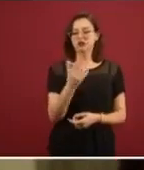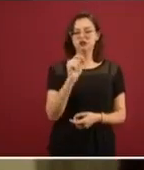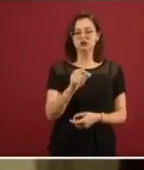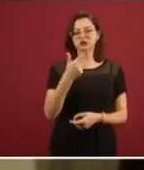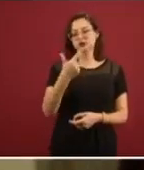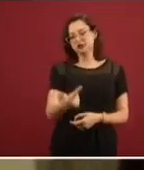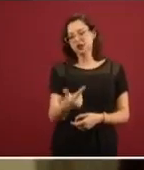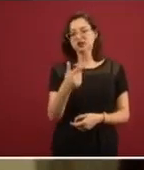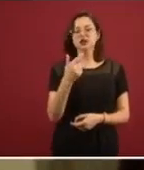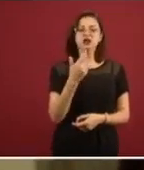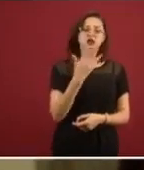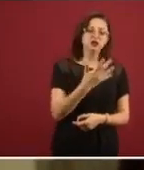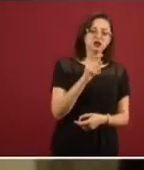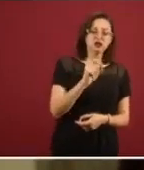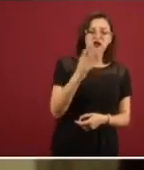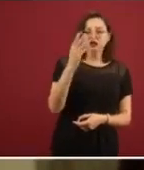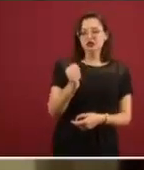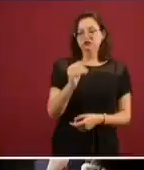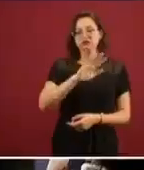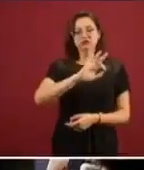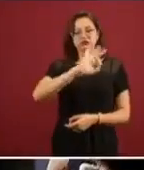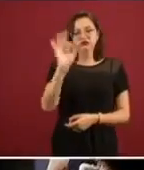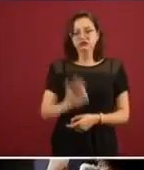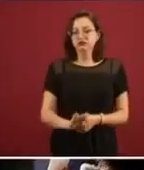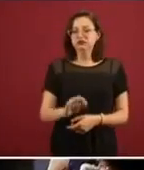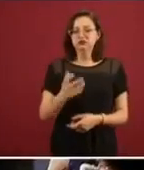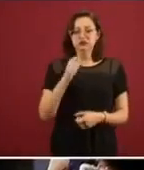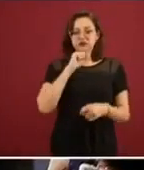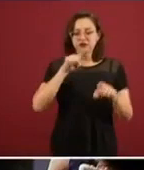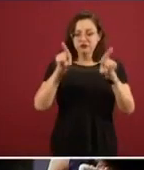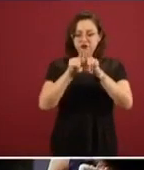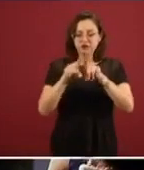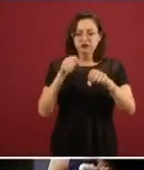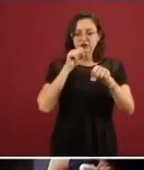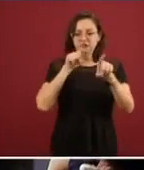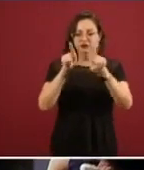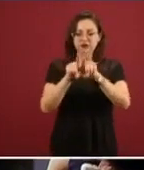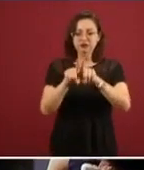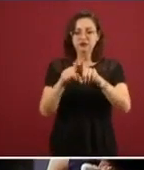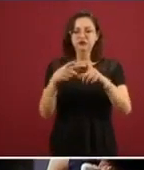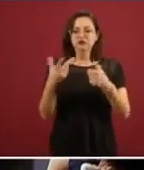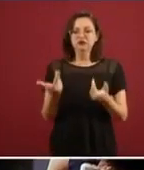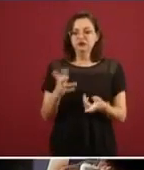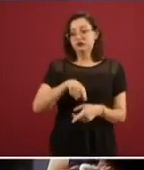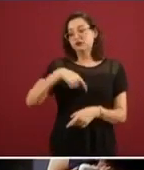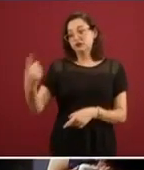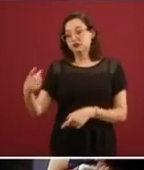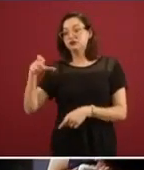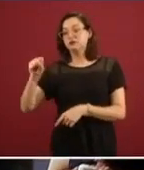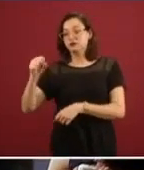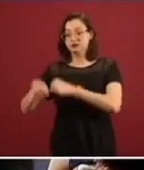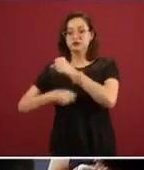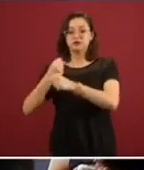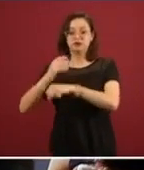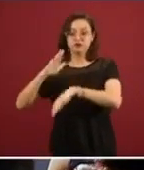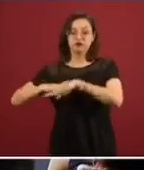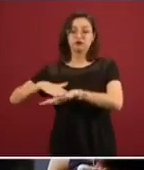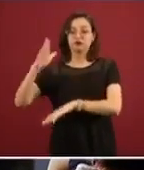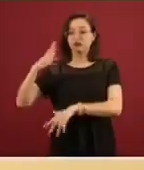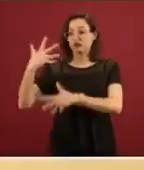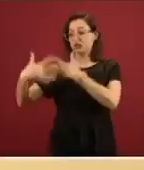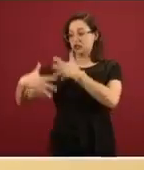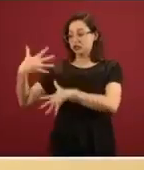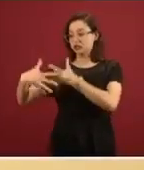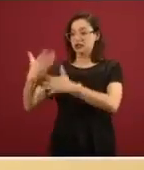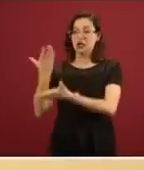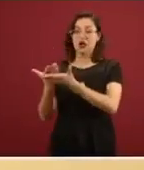5.7, 5.9 y no ha tenido grandes variaciones. No así la de mayores de 60, que como hemos visto iniciaba o estaba en 15 y ahora